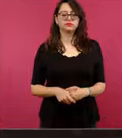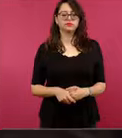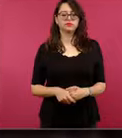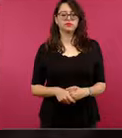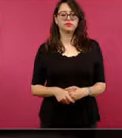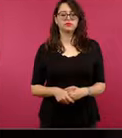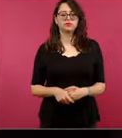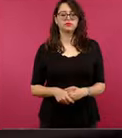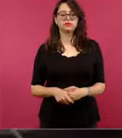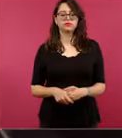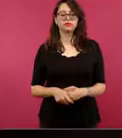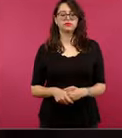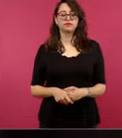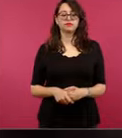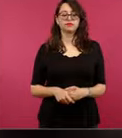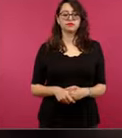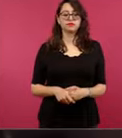los